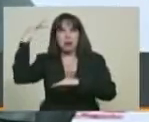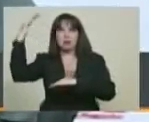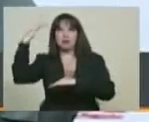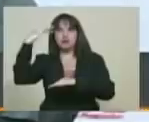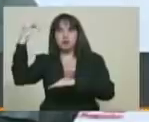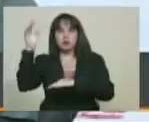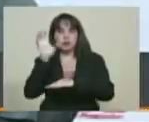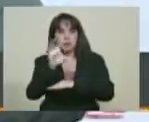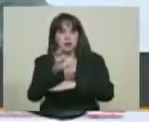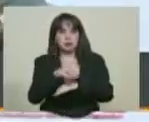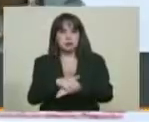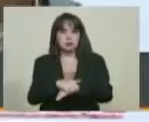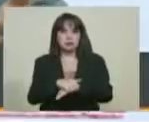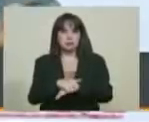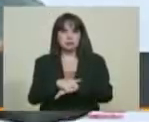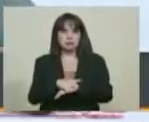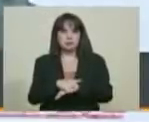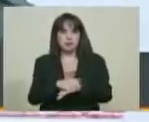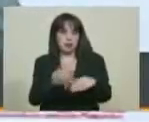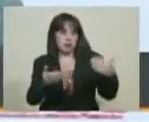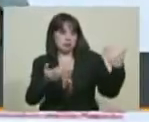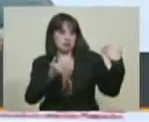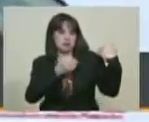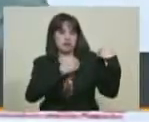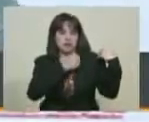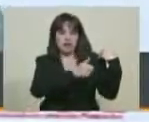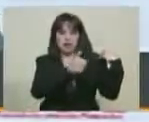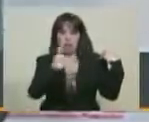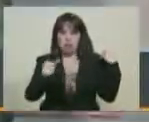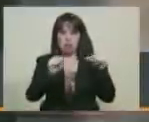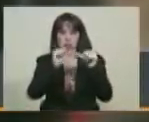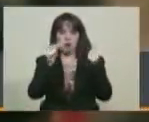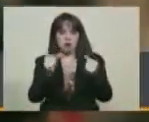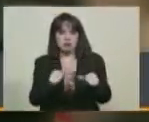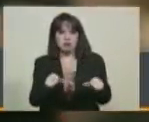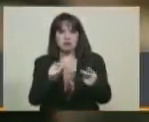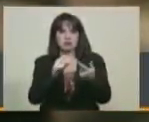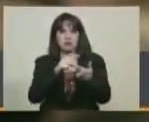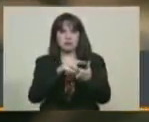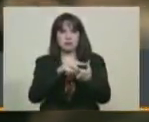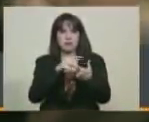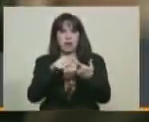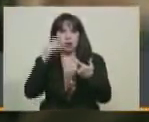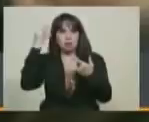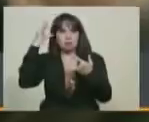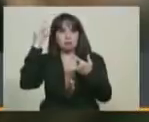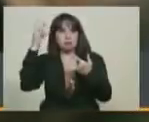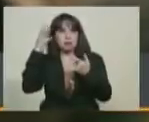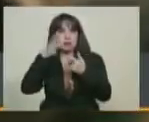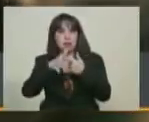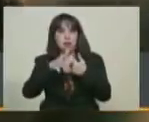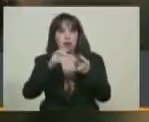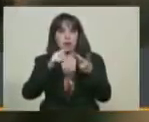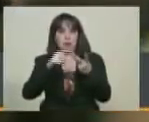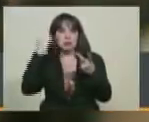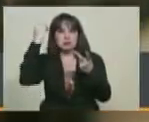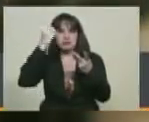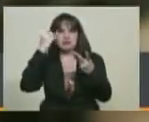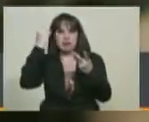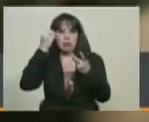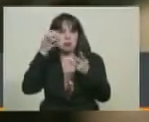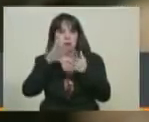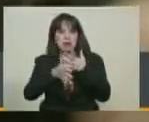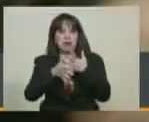nación, el papel que cumplen los artistas, los creadores, los pensadores,